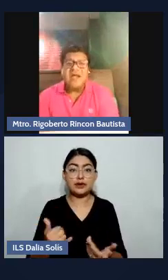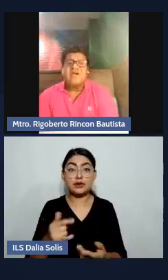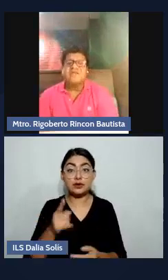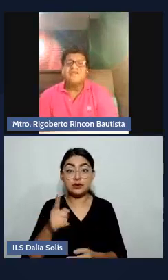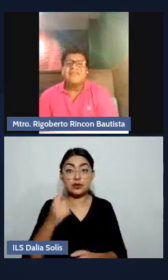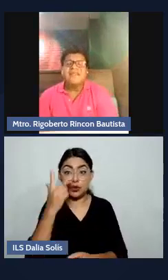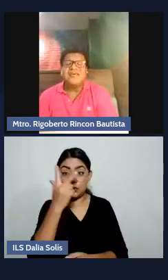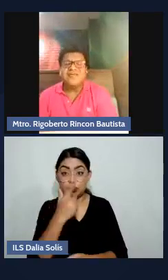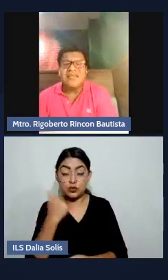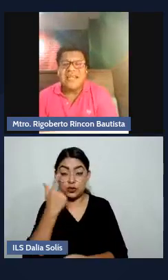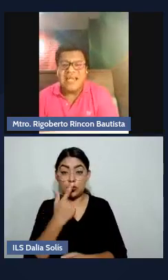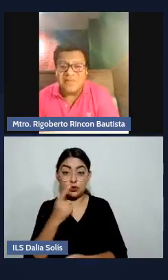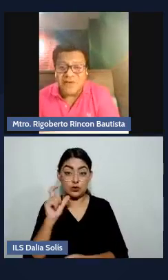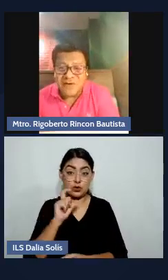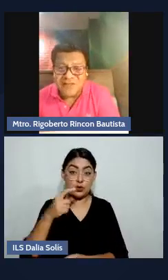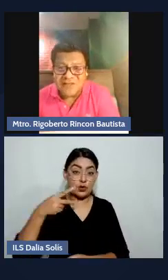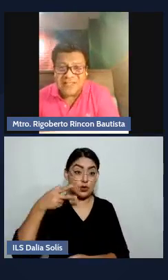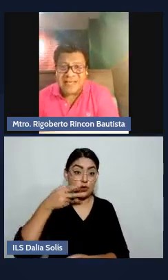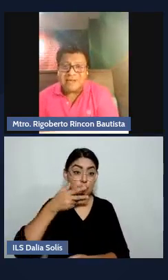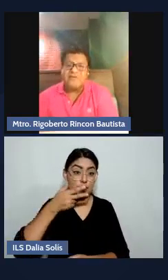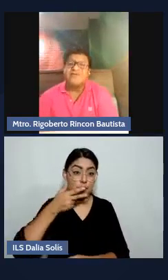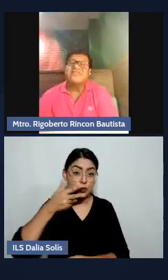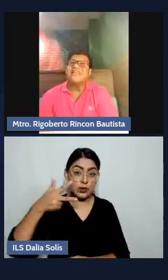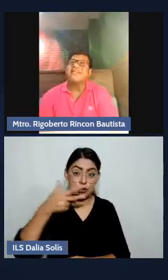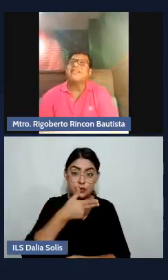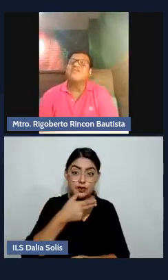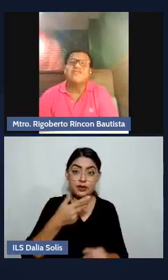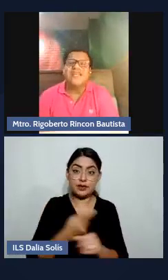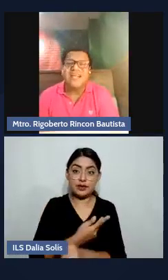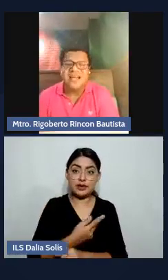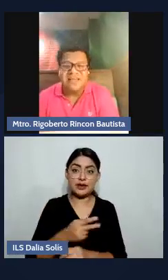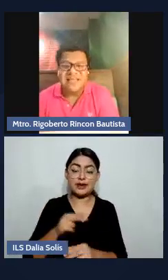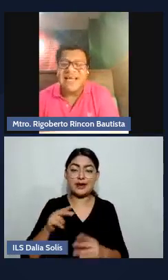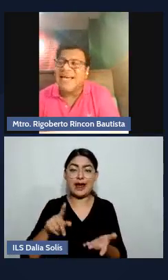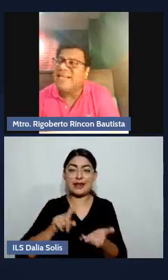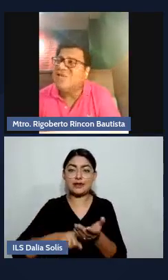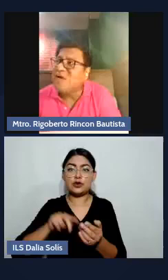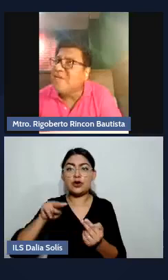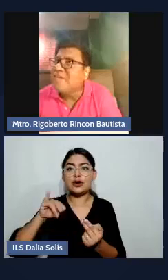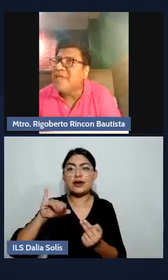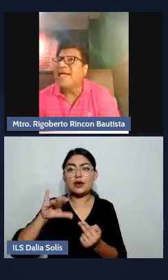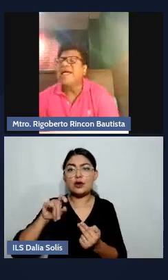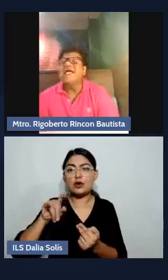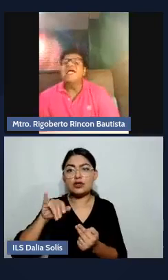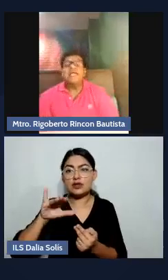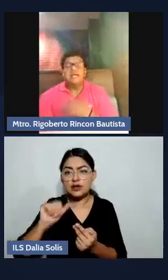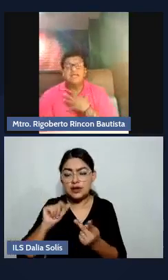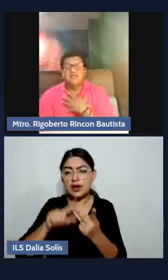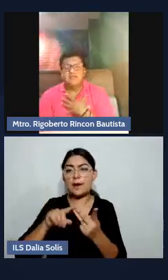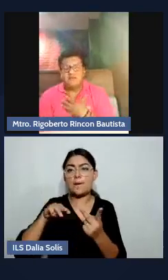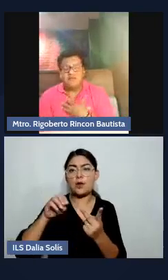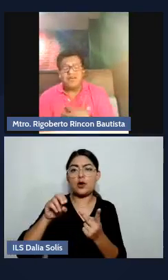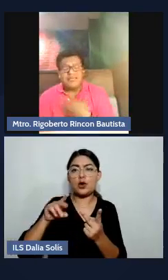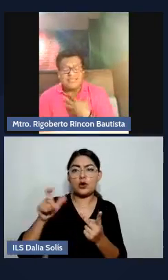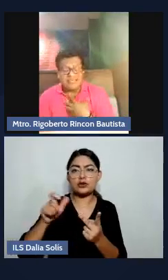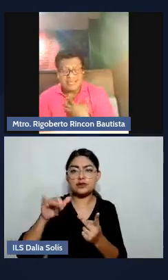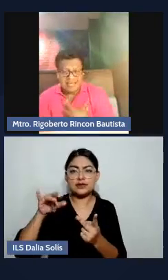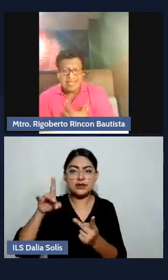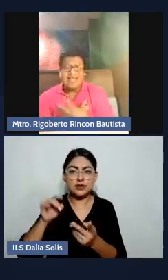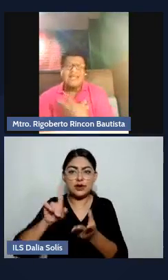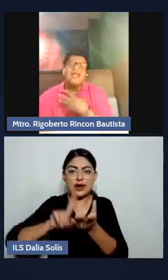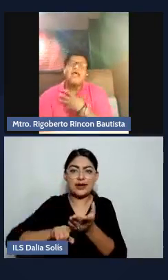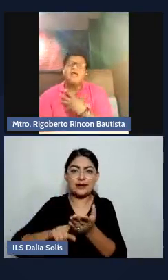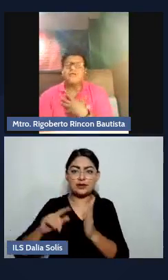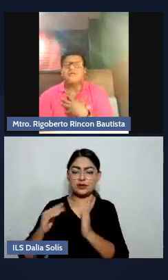nicotina y monóxidos de carbono se reducen a la mitad. ¿Eso qué implica? que nuestros pulmones se relajan,